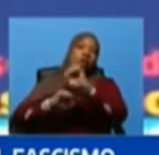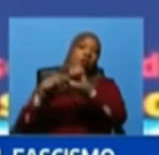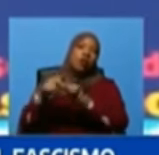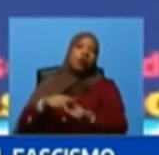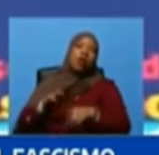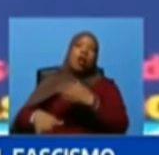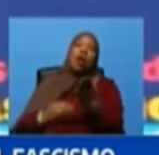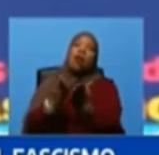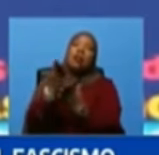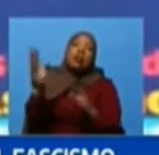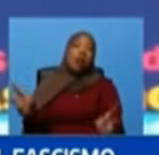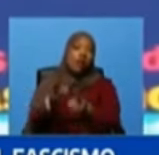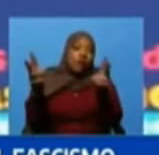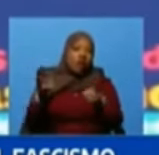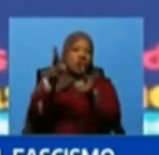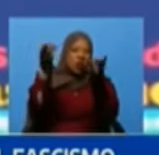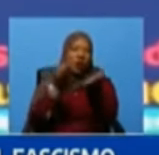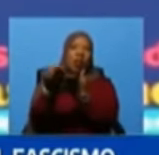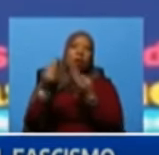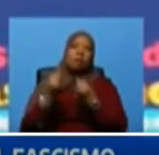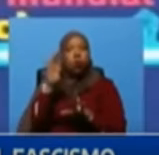hasta la victoria